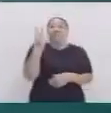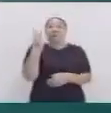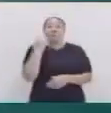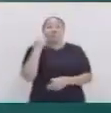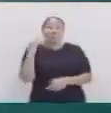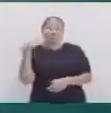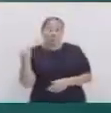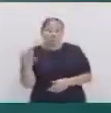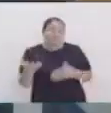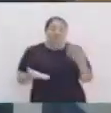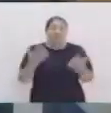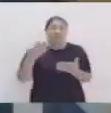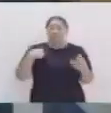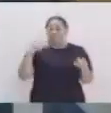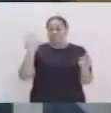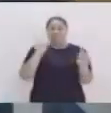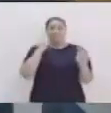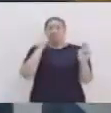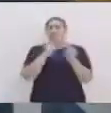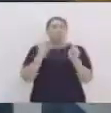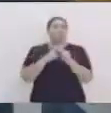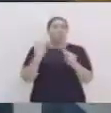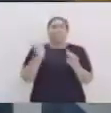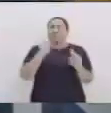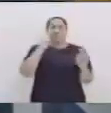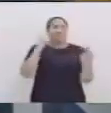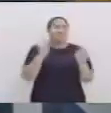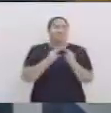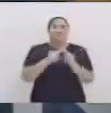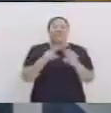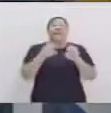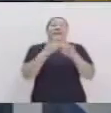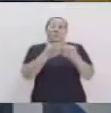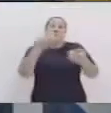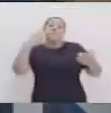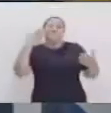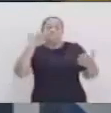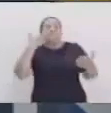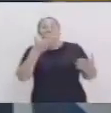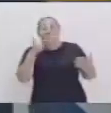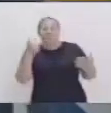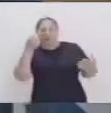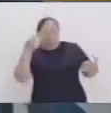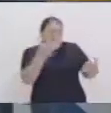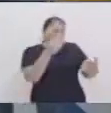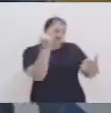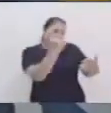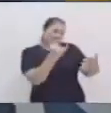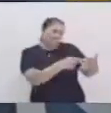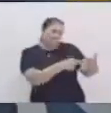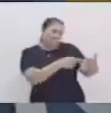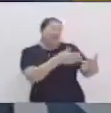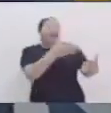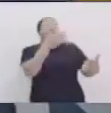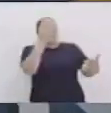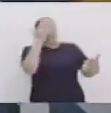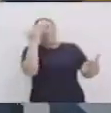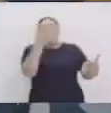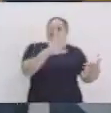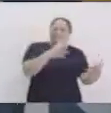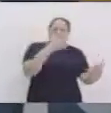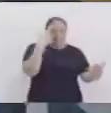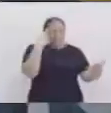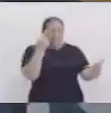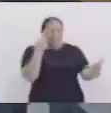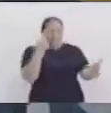un segundo idioma el cual desconocemos, muchas veces es necesario valernos de las imágenes para tomar una idea de qué queremos saber.